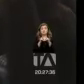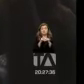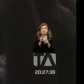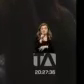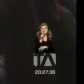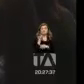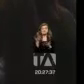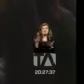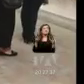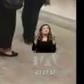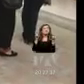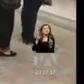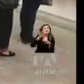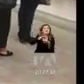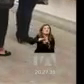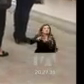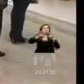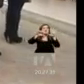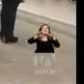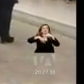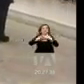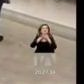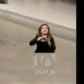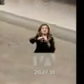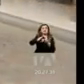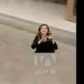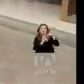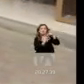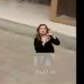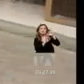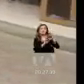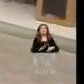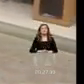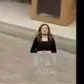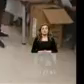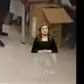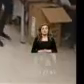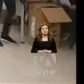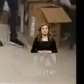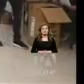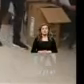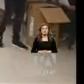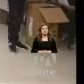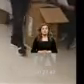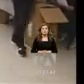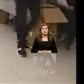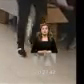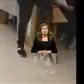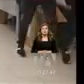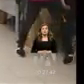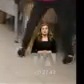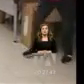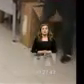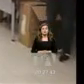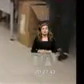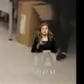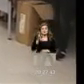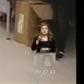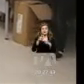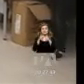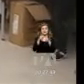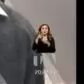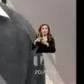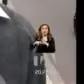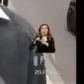de qué se trata la elección de los siete nuevos miembros del consejo de participación ciudadana y control social pese a que existen tres candidatos de la ciudad